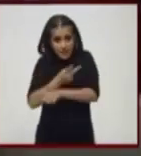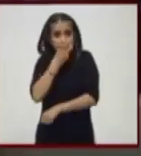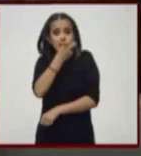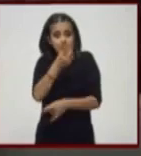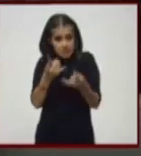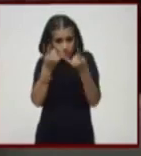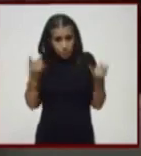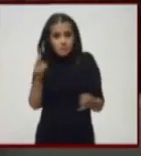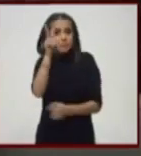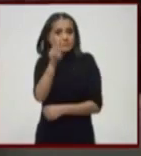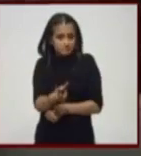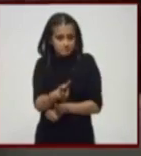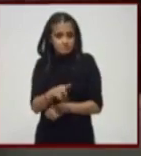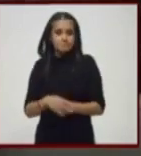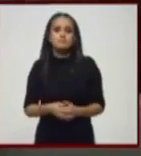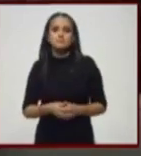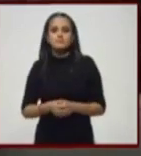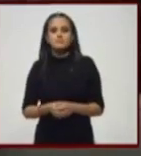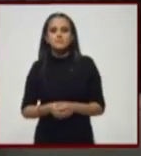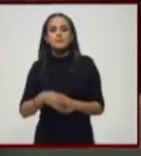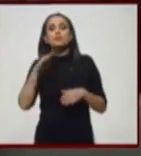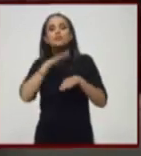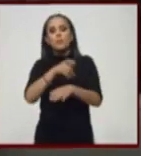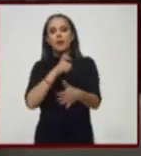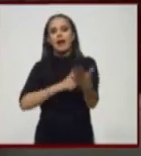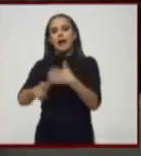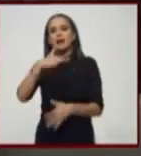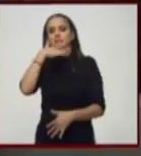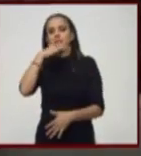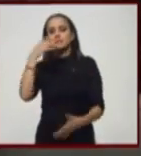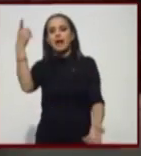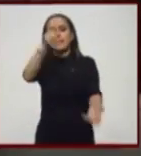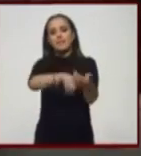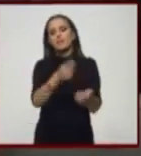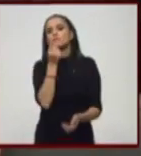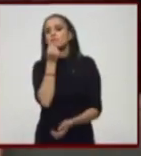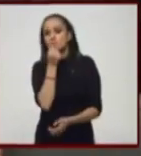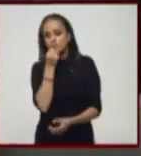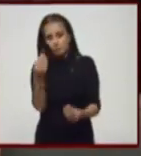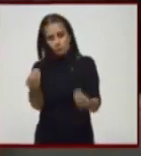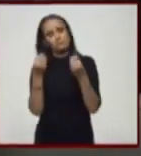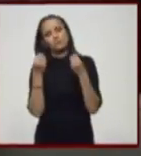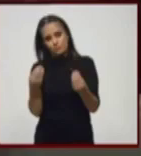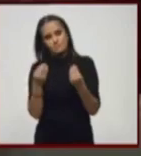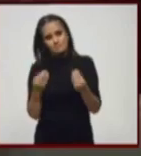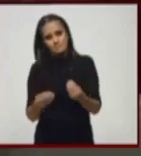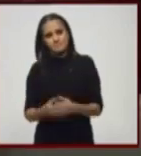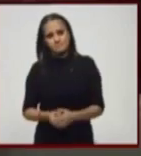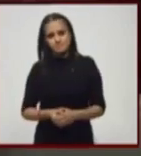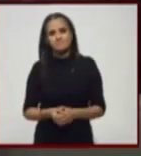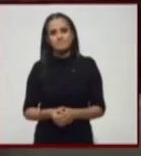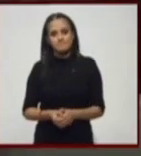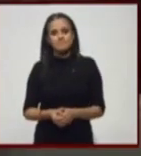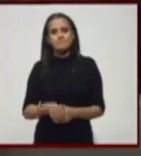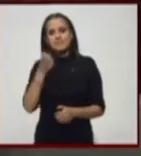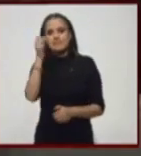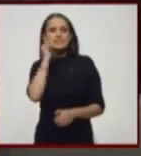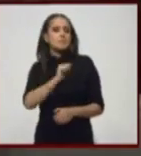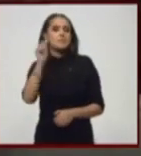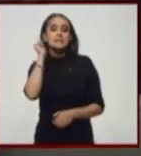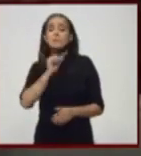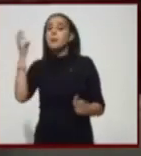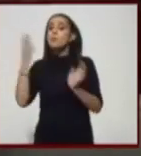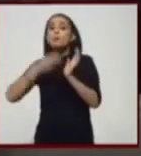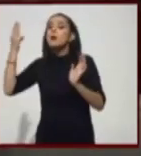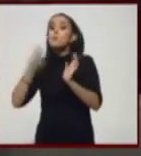aborda el tema de la corrupción dentro de las corporaciones policiales tales que el diálogo es brutal e maravilloso siempre hay impresión